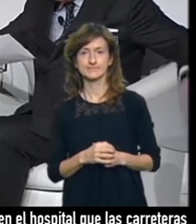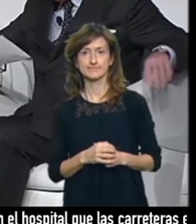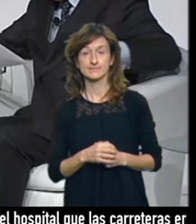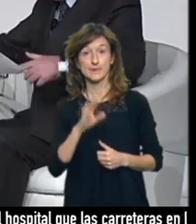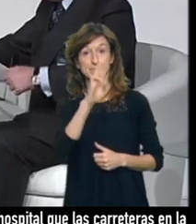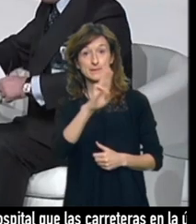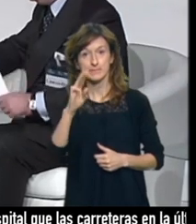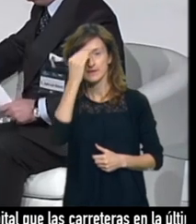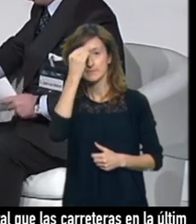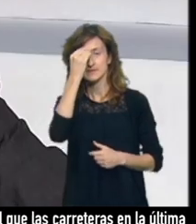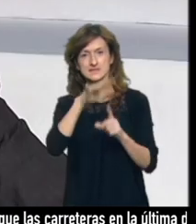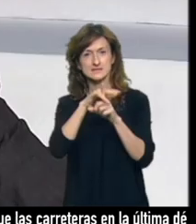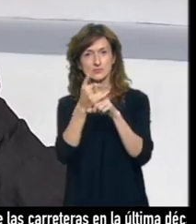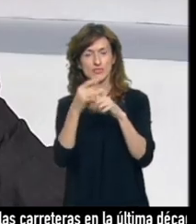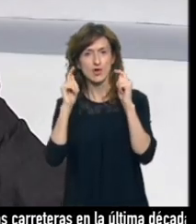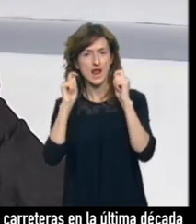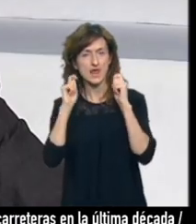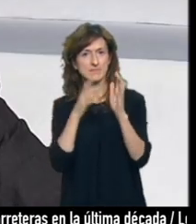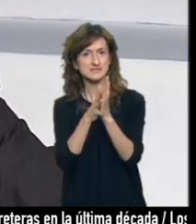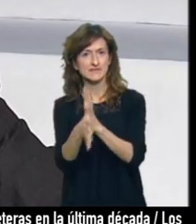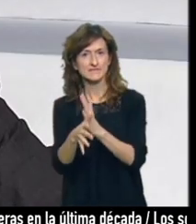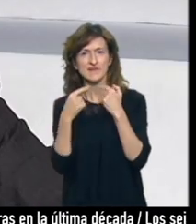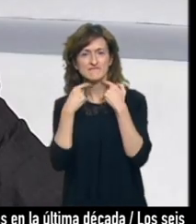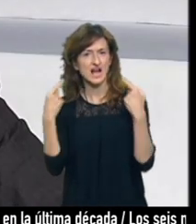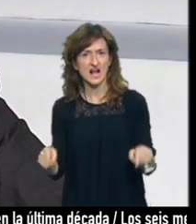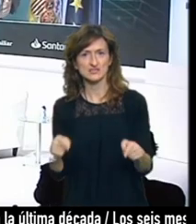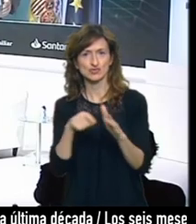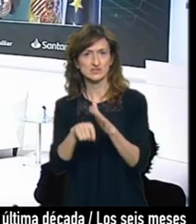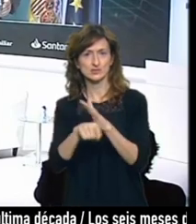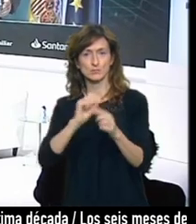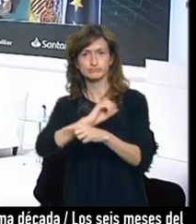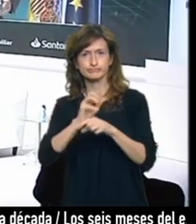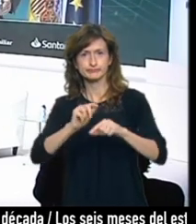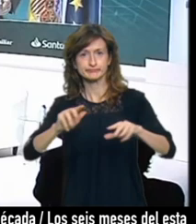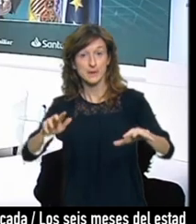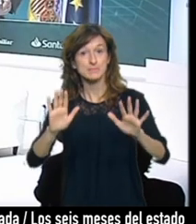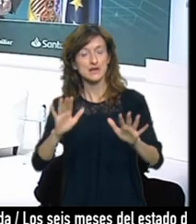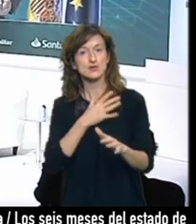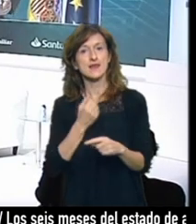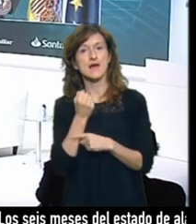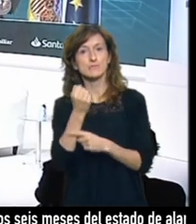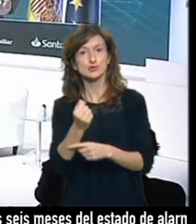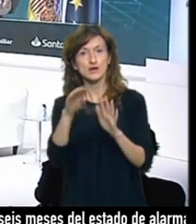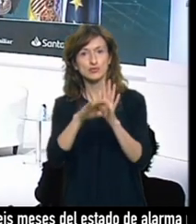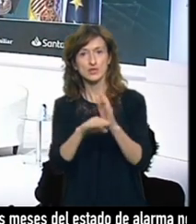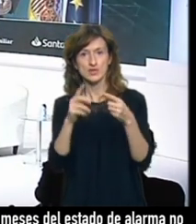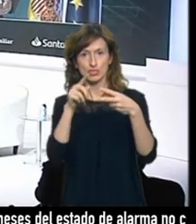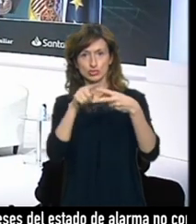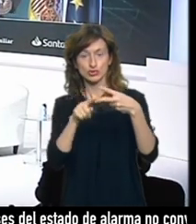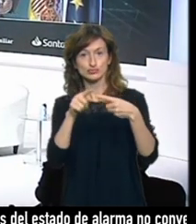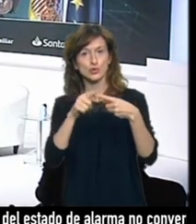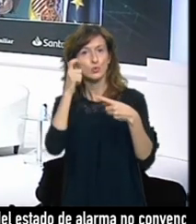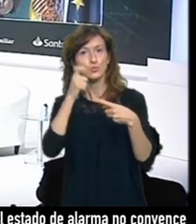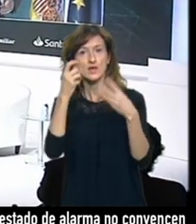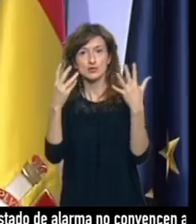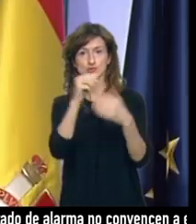El PP cree que un nuevo estado de alarma es la constatación del fracaso en la gestión de la pandemia, pero está dispuesto a apoyarlo con dos condiciones: que dure